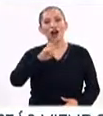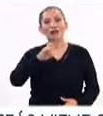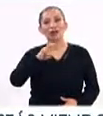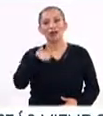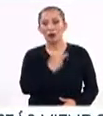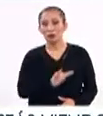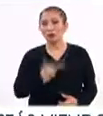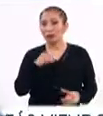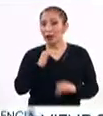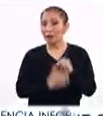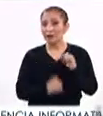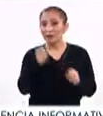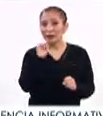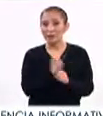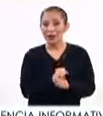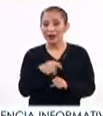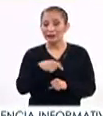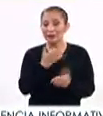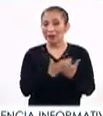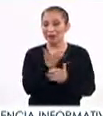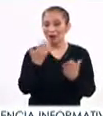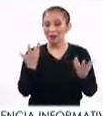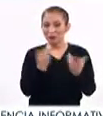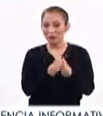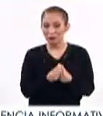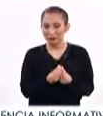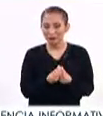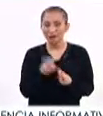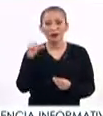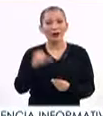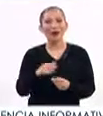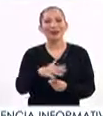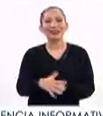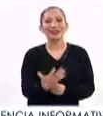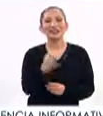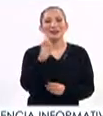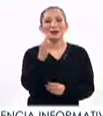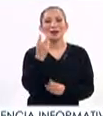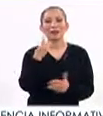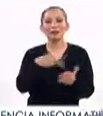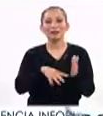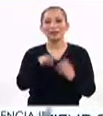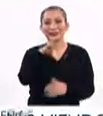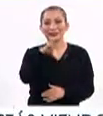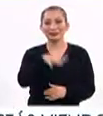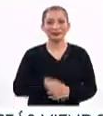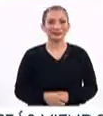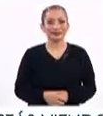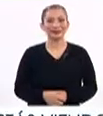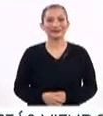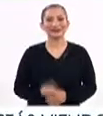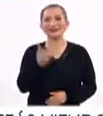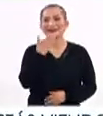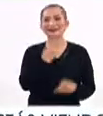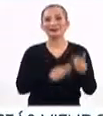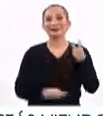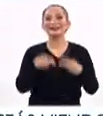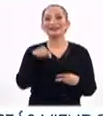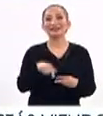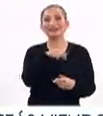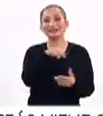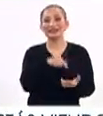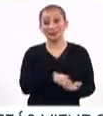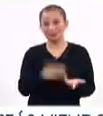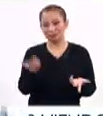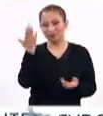la oportunidad de cerrar la semana esta mañana con ustedes, hoy 15 de febrero del 2019, y darles la bienvenida a este